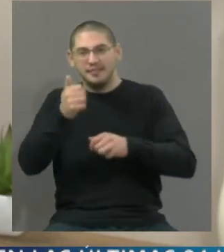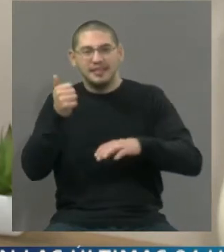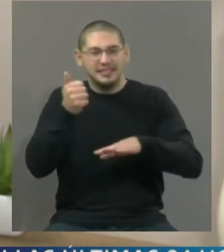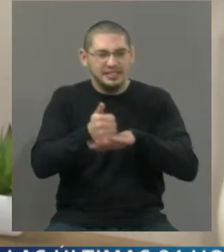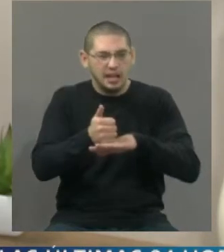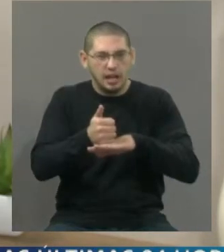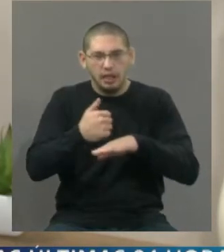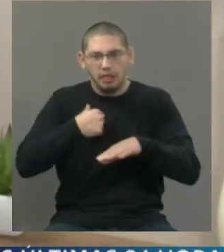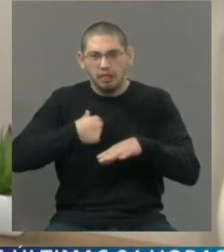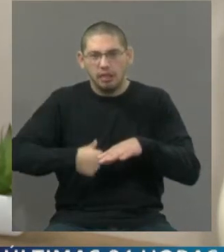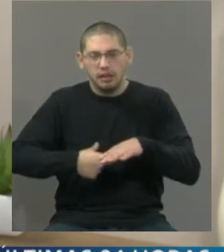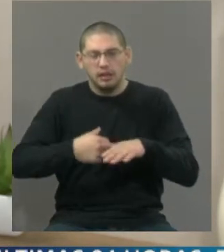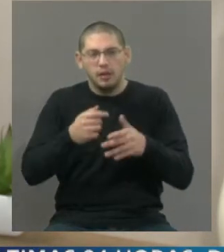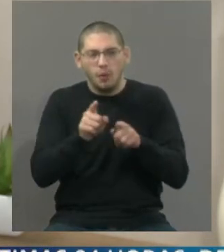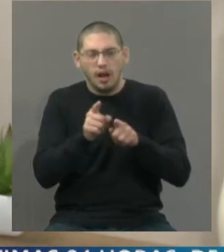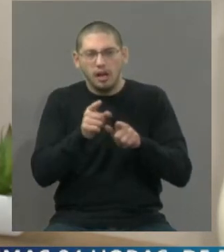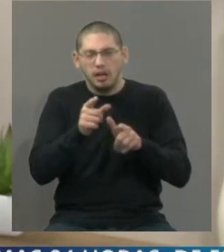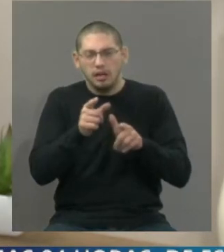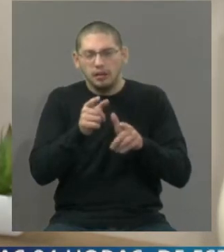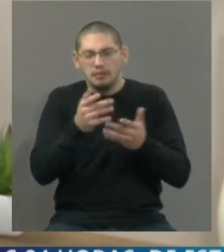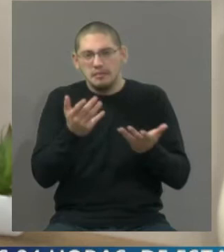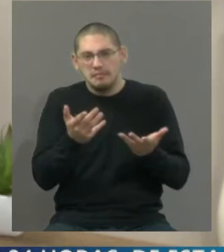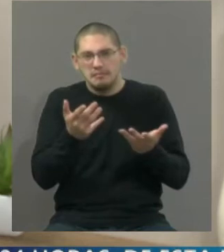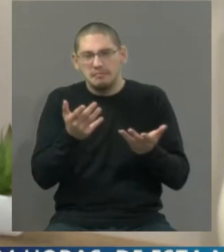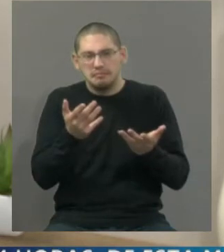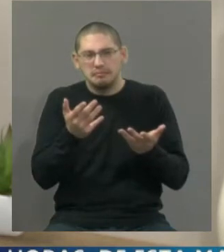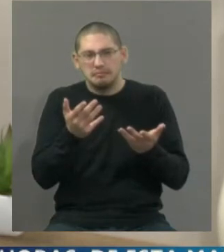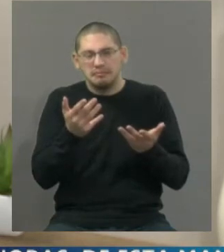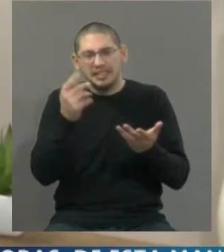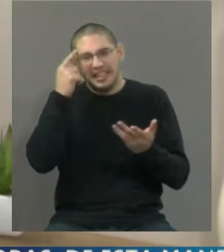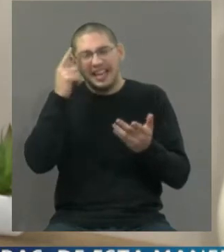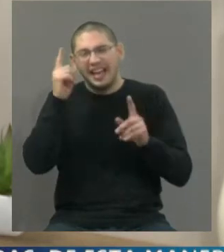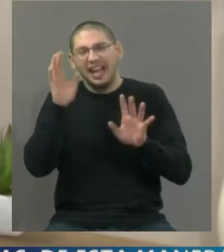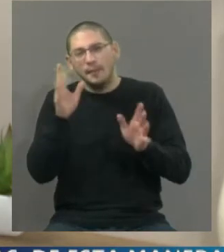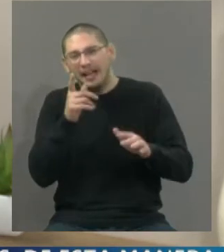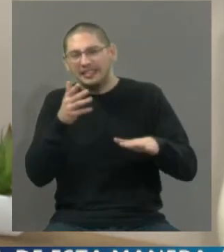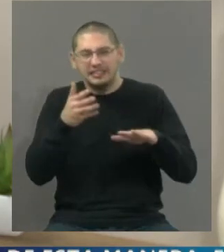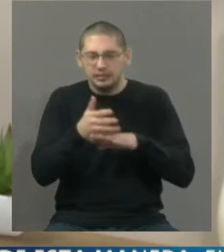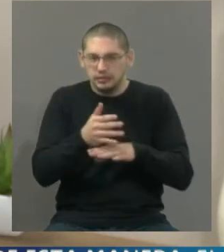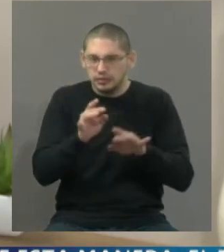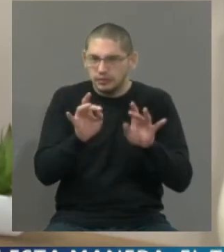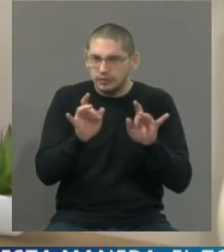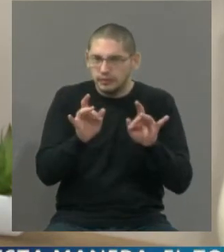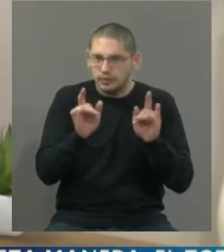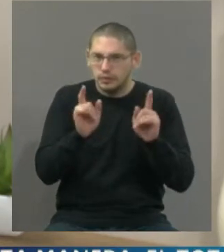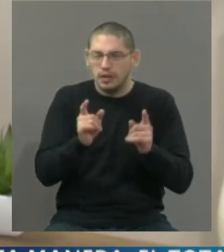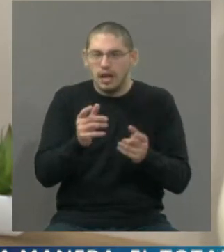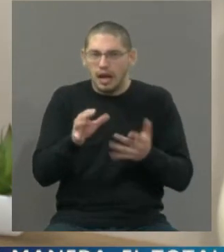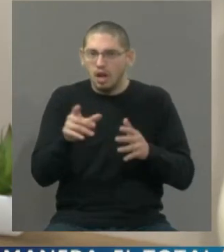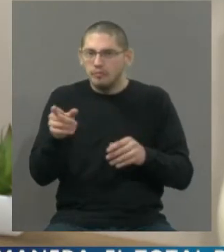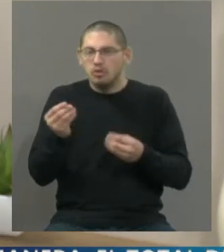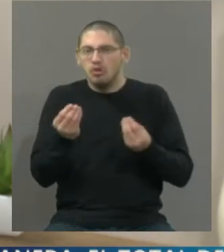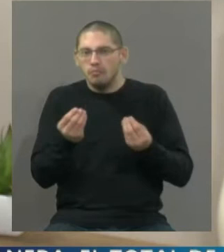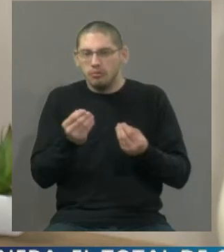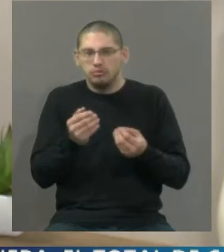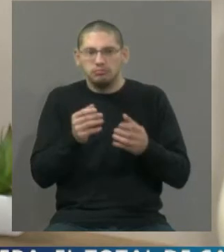no era eso, pero de todos modos se empezó a armar para llegar a ese objetivo que era armar el ejército, ¿no? Sí.